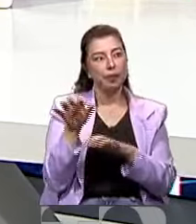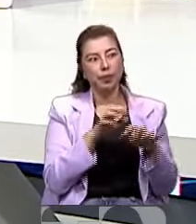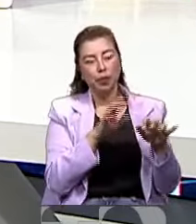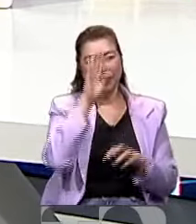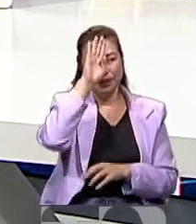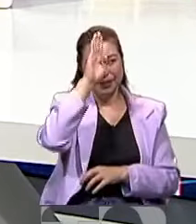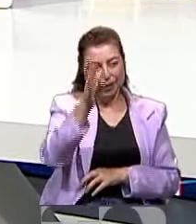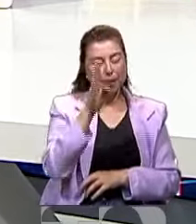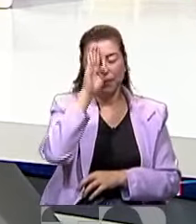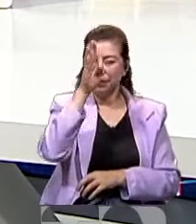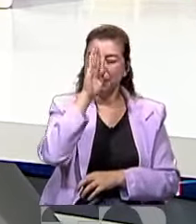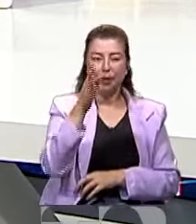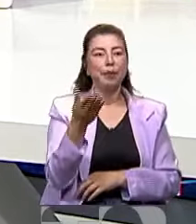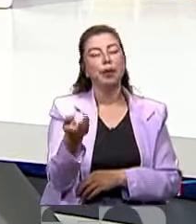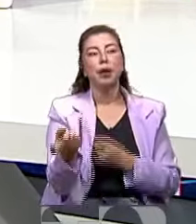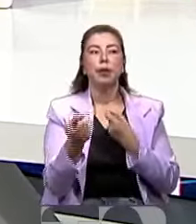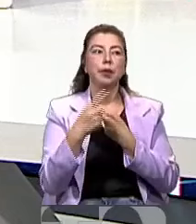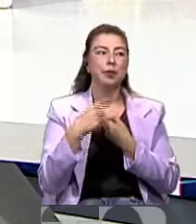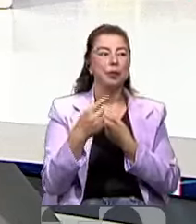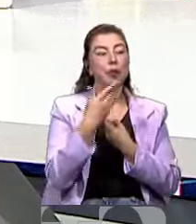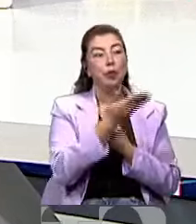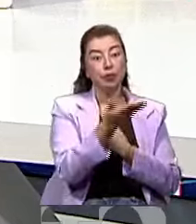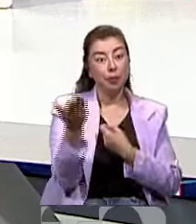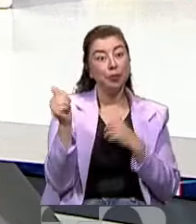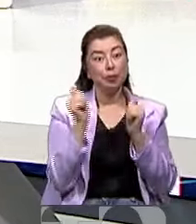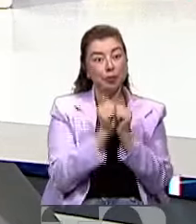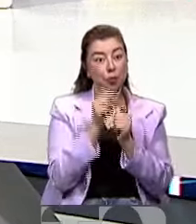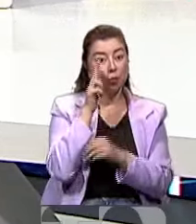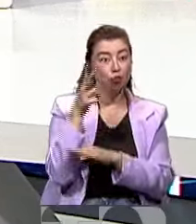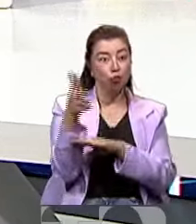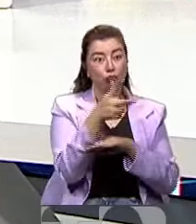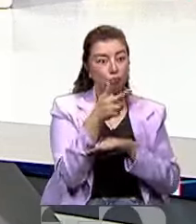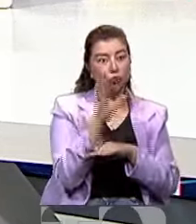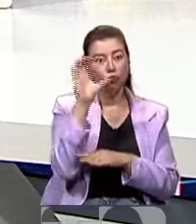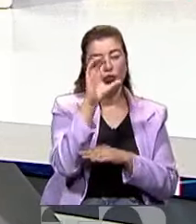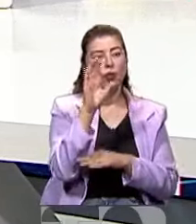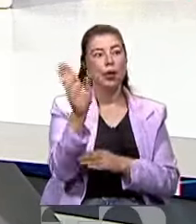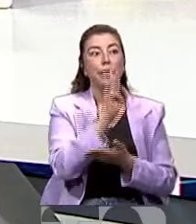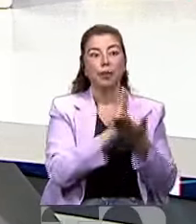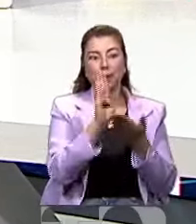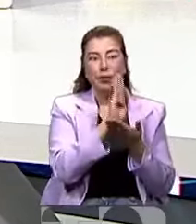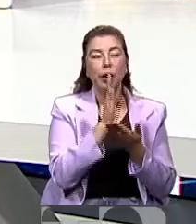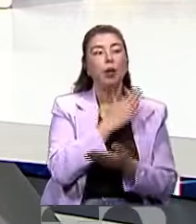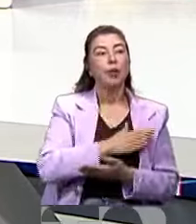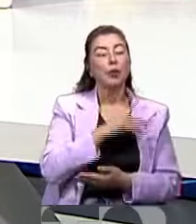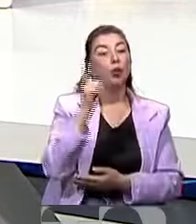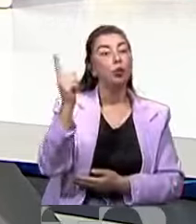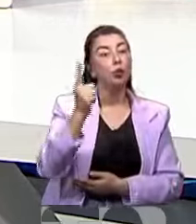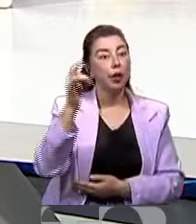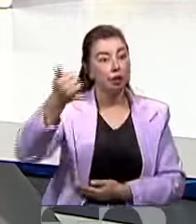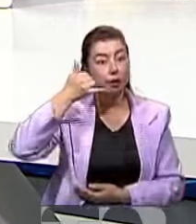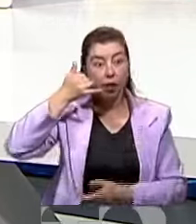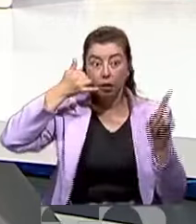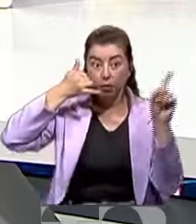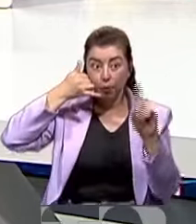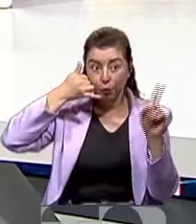para escribirse y pues llevarle la camarita hasta su barrio, hasta su lugar. ¿No? Solo eso... mensajes de texto, me dice mi señor productor. Nada de llamadas.